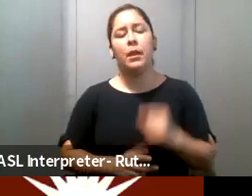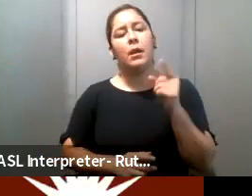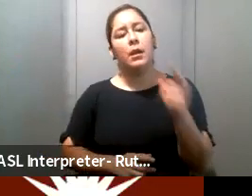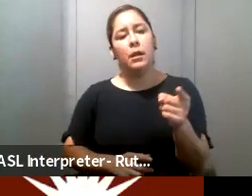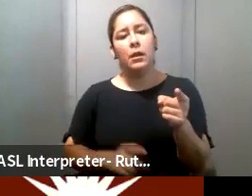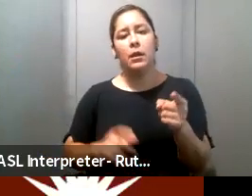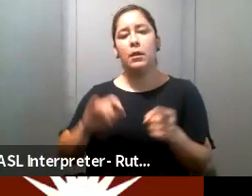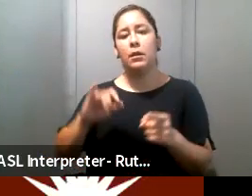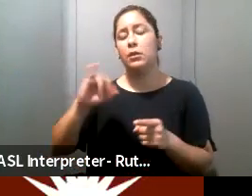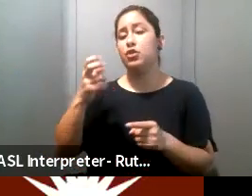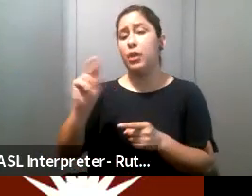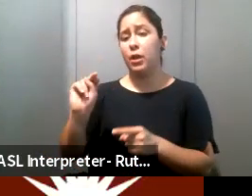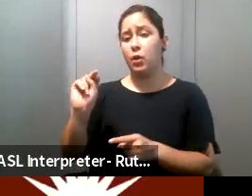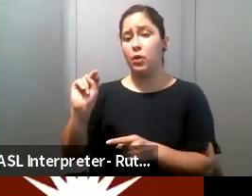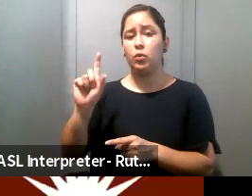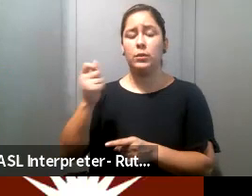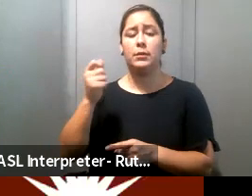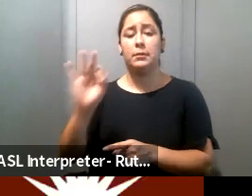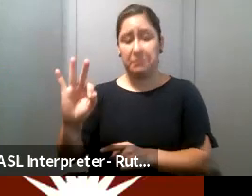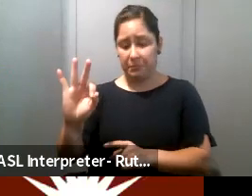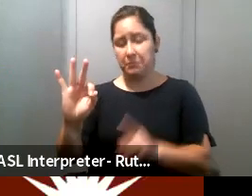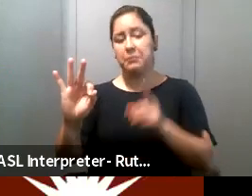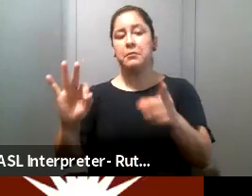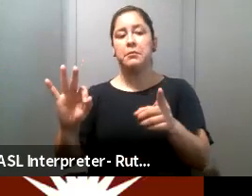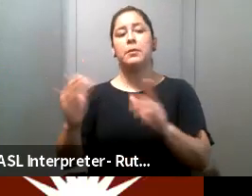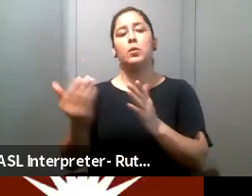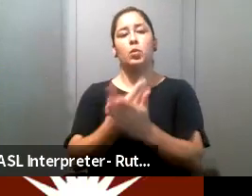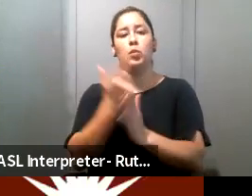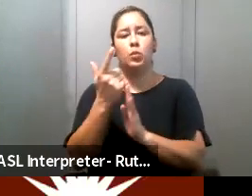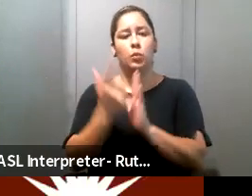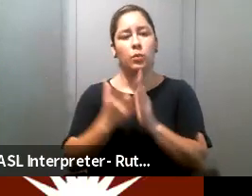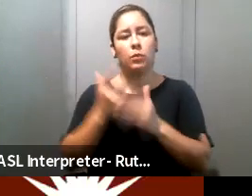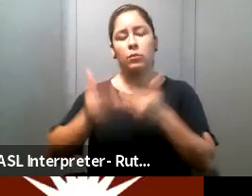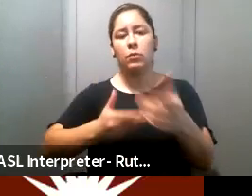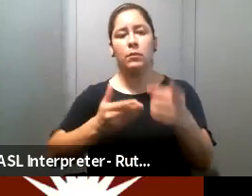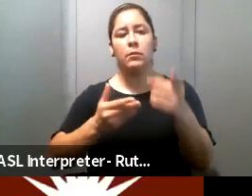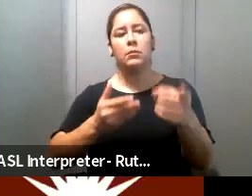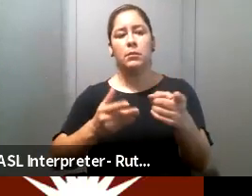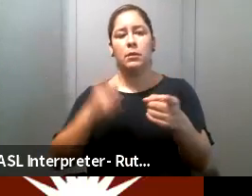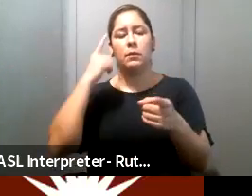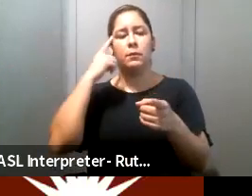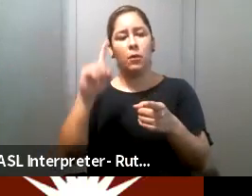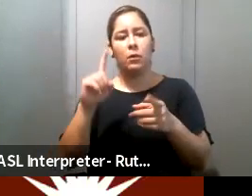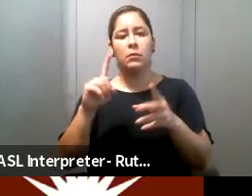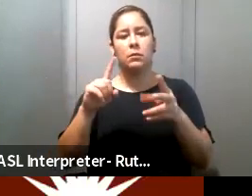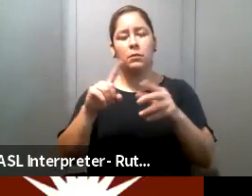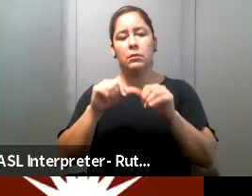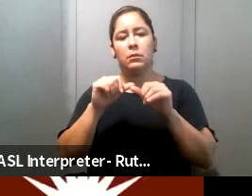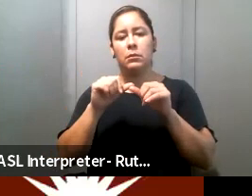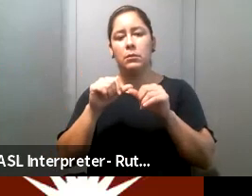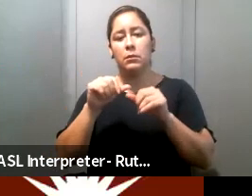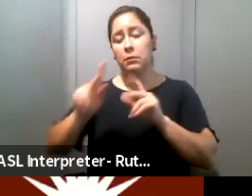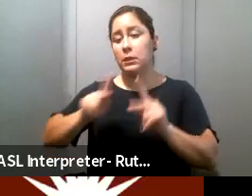enero del 2019. Y esto también, una vez más, es para continuar con las personas que siguen detenidas,